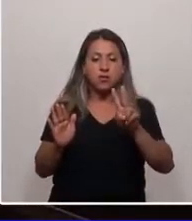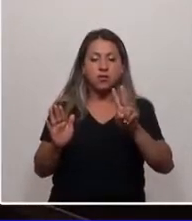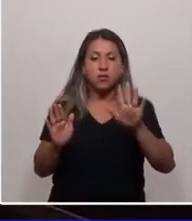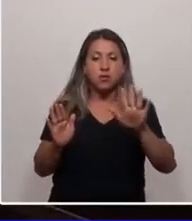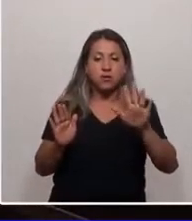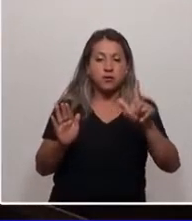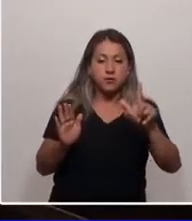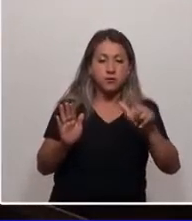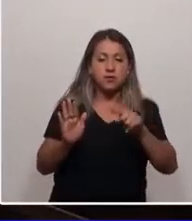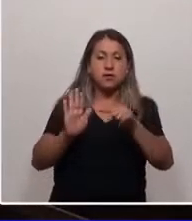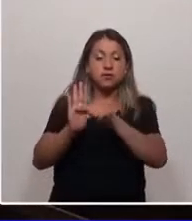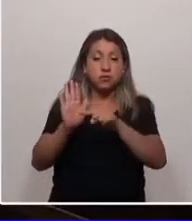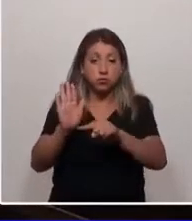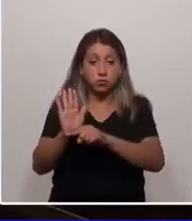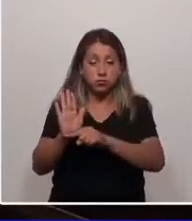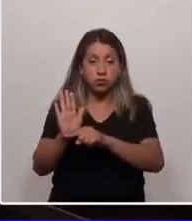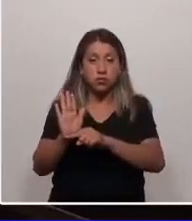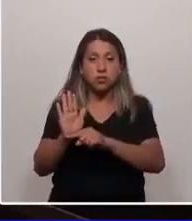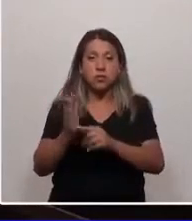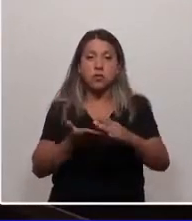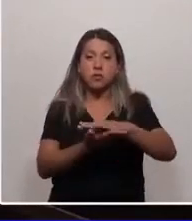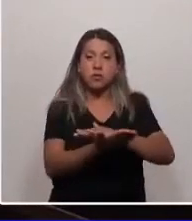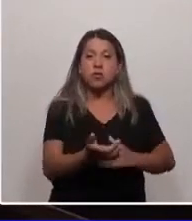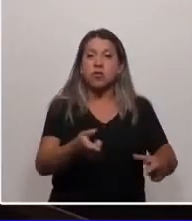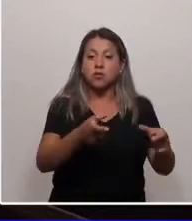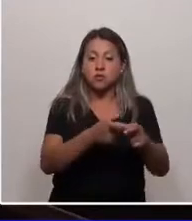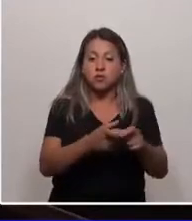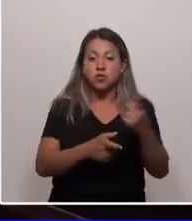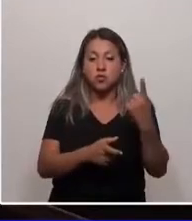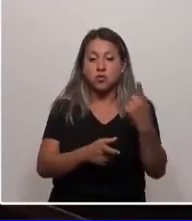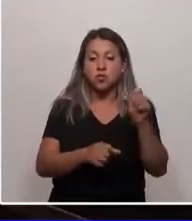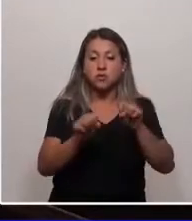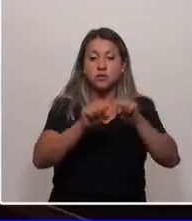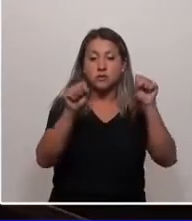persona. Ambas deberán volver a la Comisión de Justicia